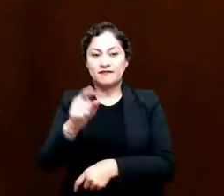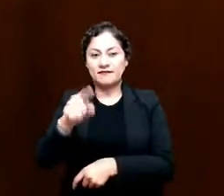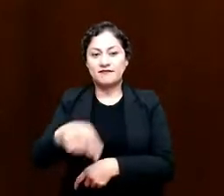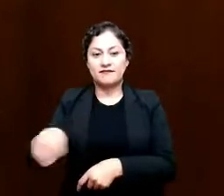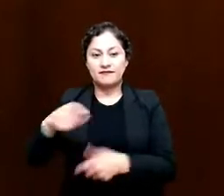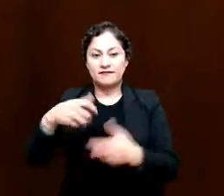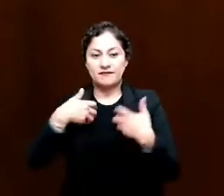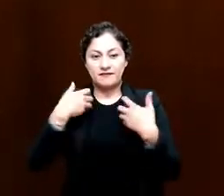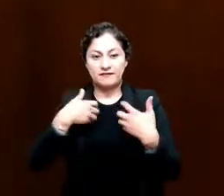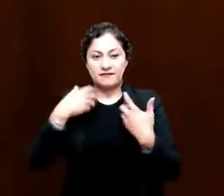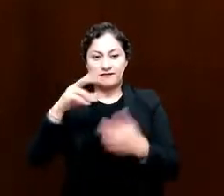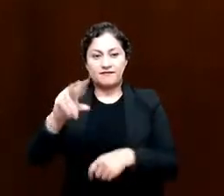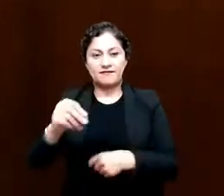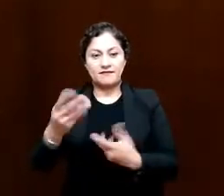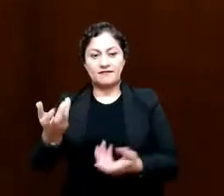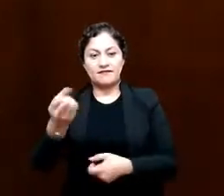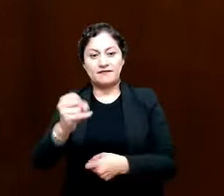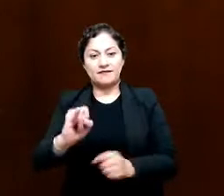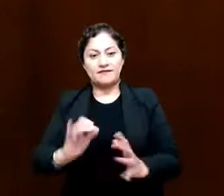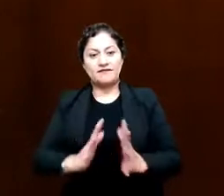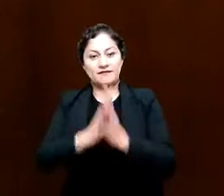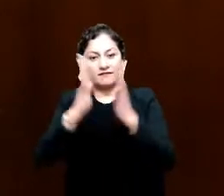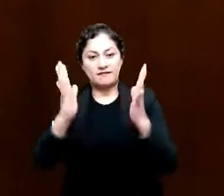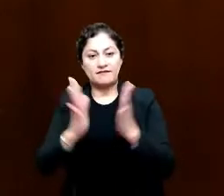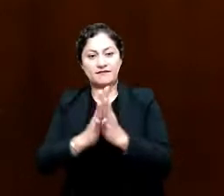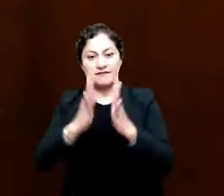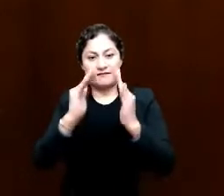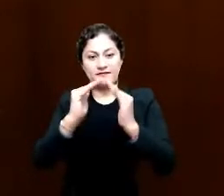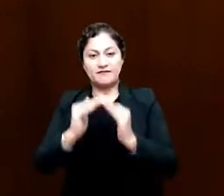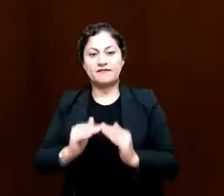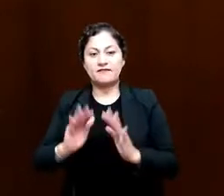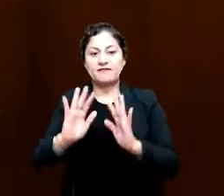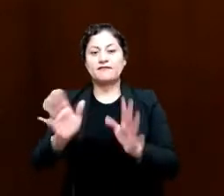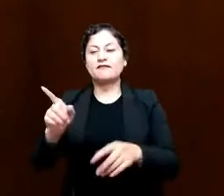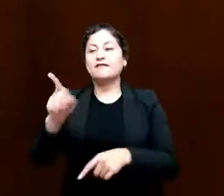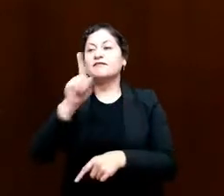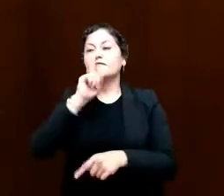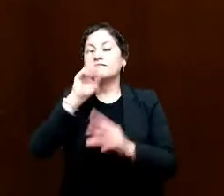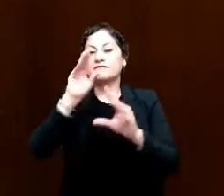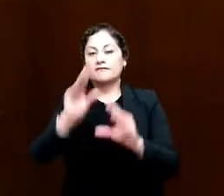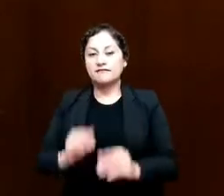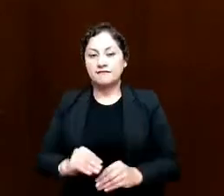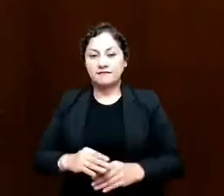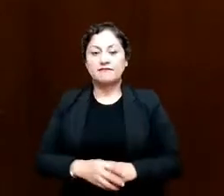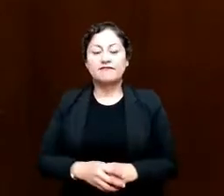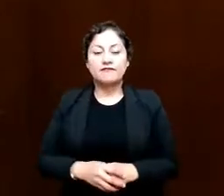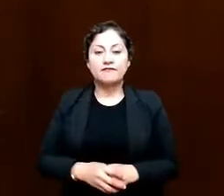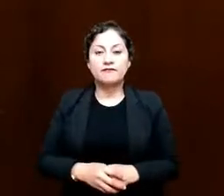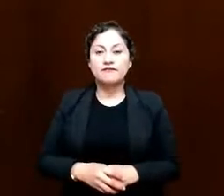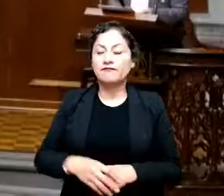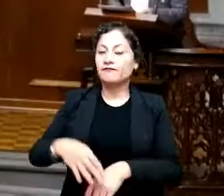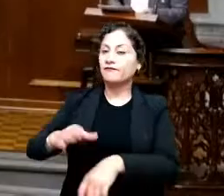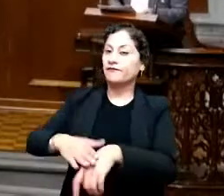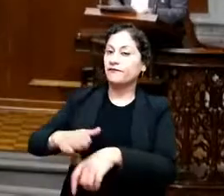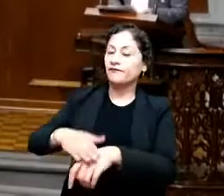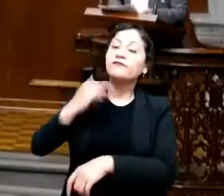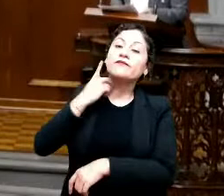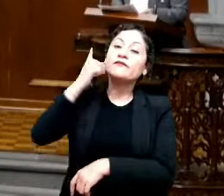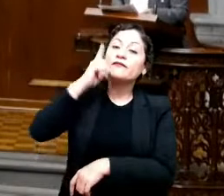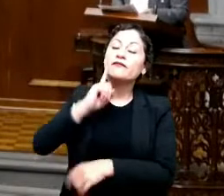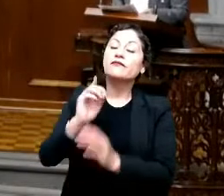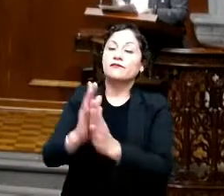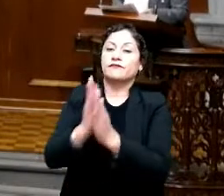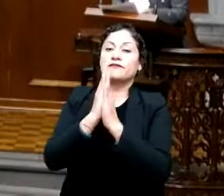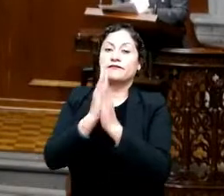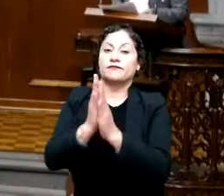Así es la democracia ya le bajaron el volumen si es tan amable en en concluir su